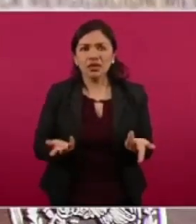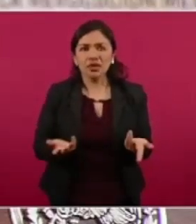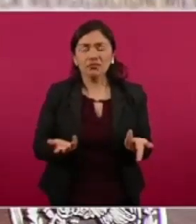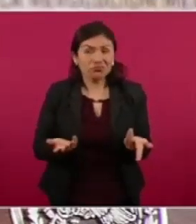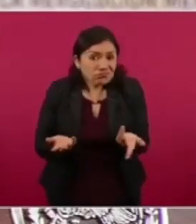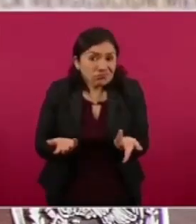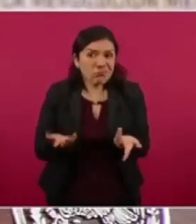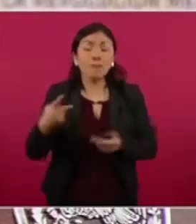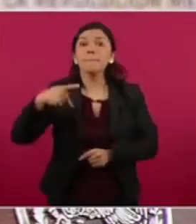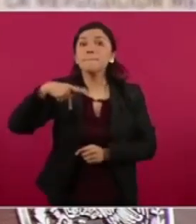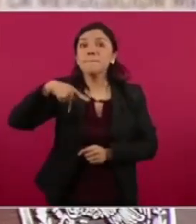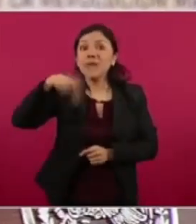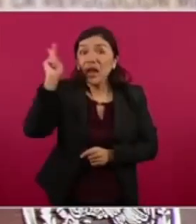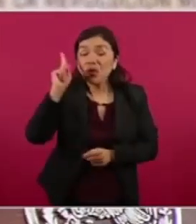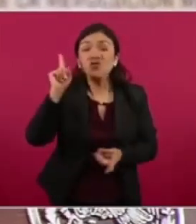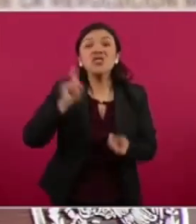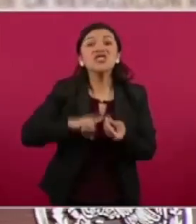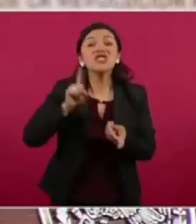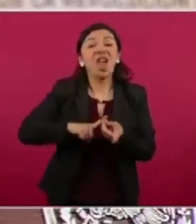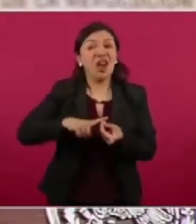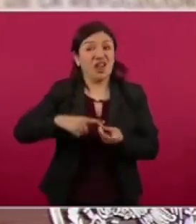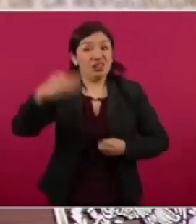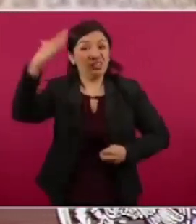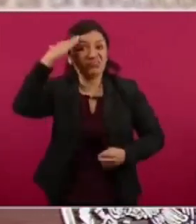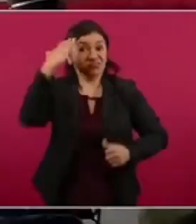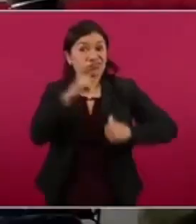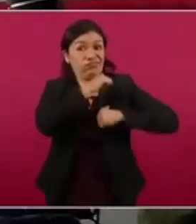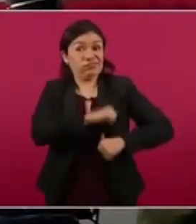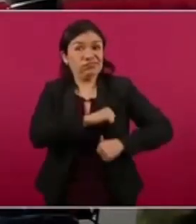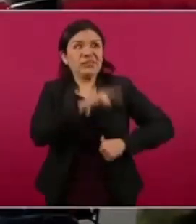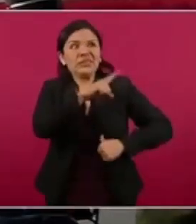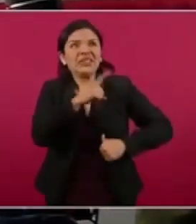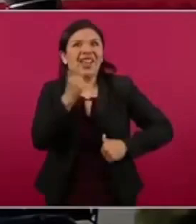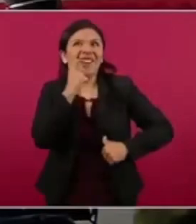Pero los dirigentes, como les conviene,